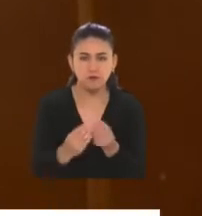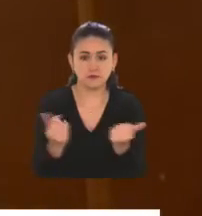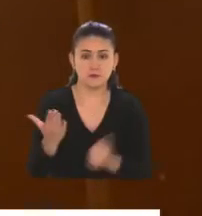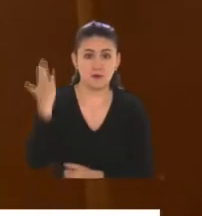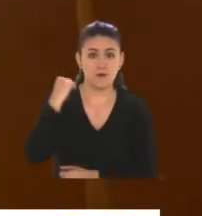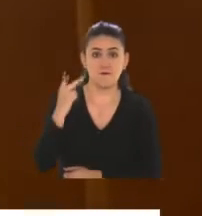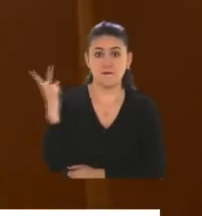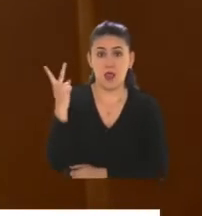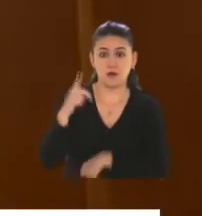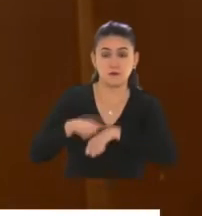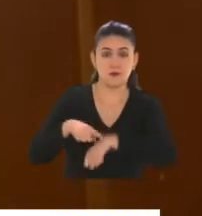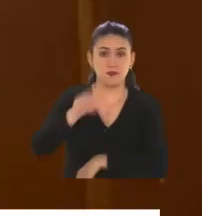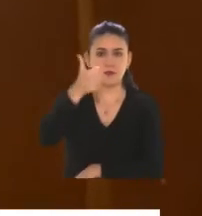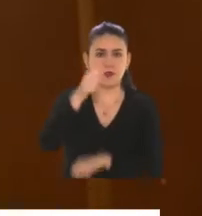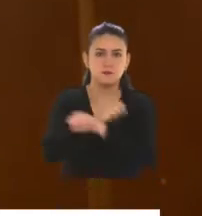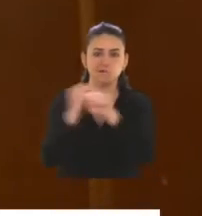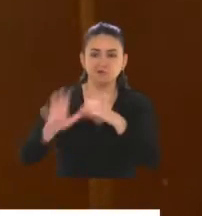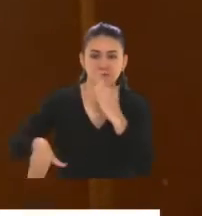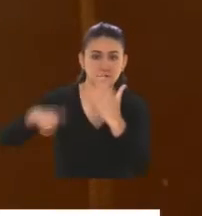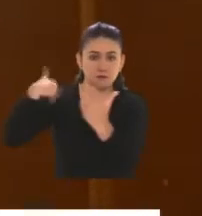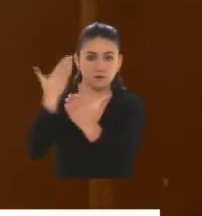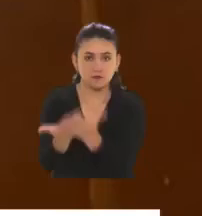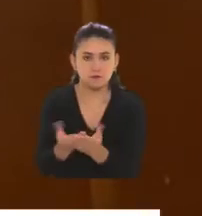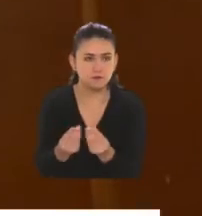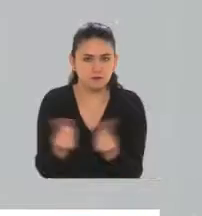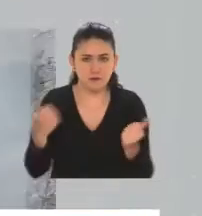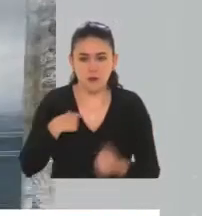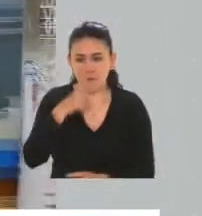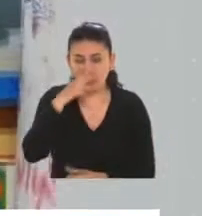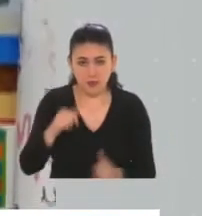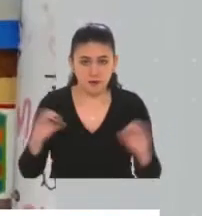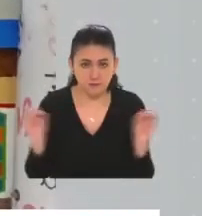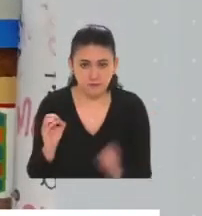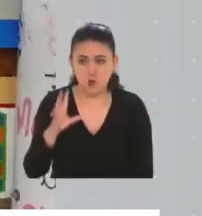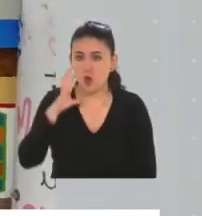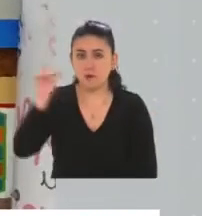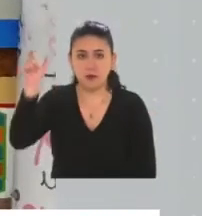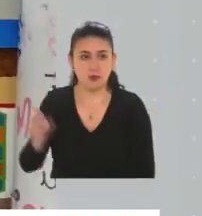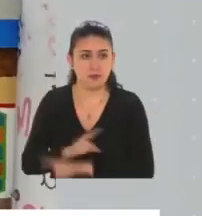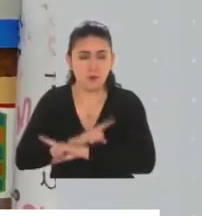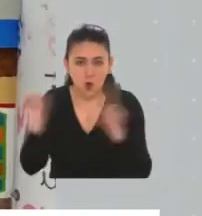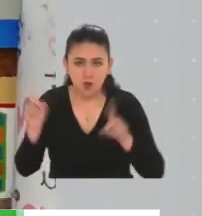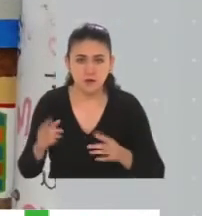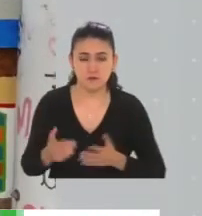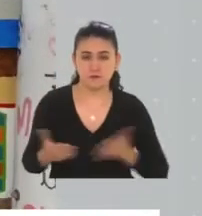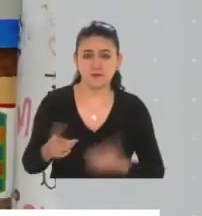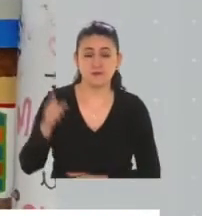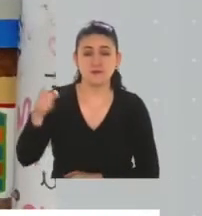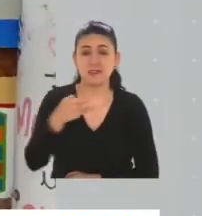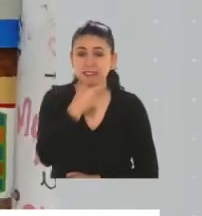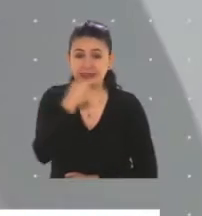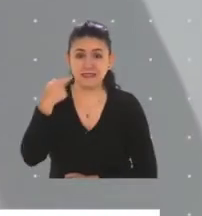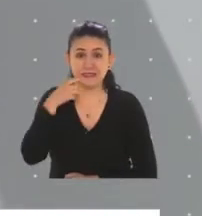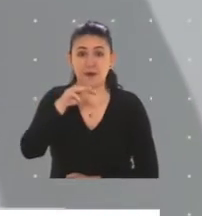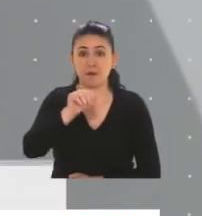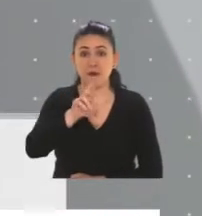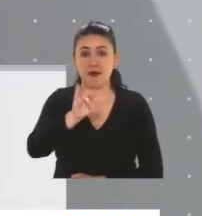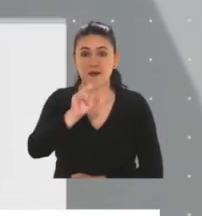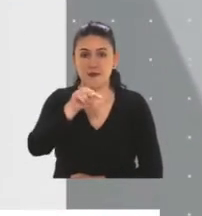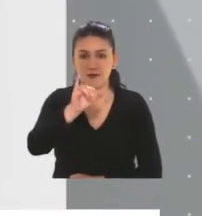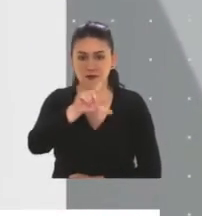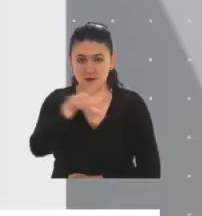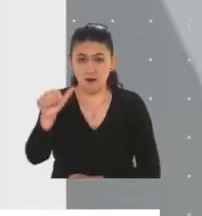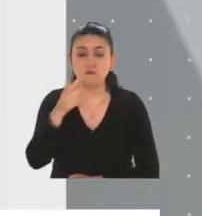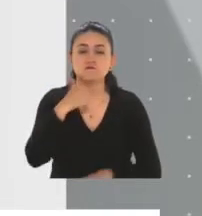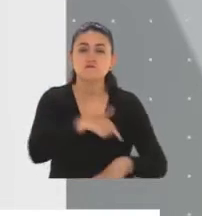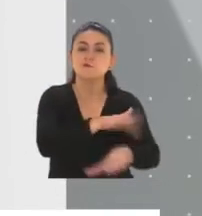viernes a las 10 de la mañana, él no aparece, nadie sabe dónde está mi hija. El juzgado promiscuo de Marinilla activó a través de esta